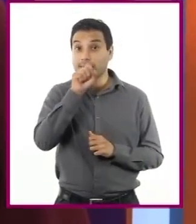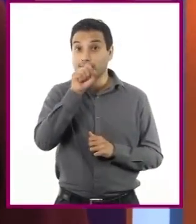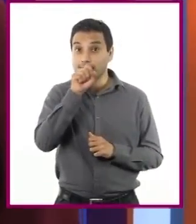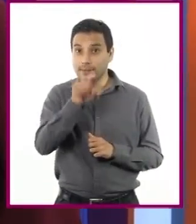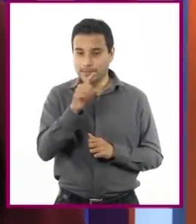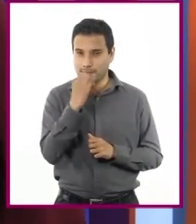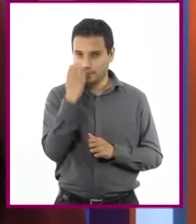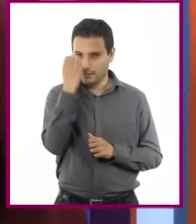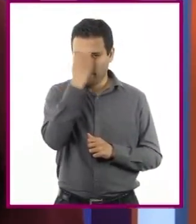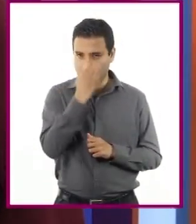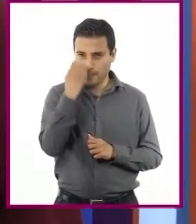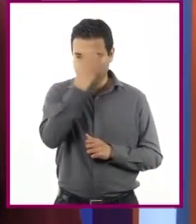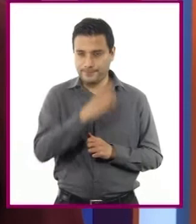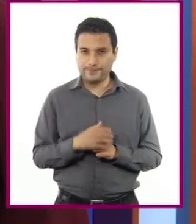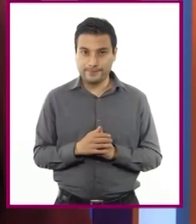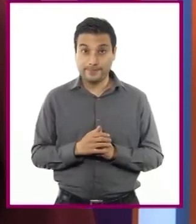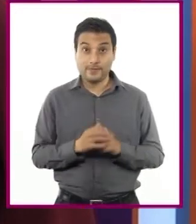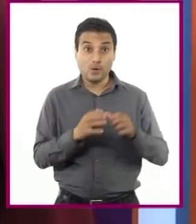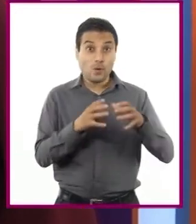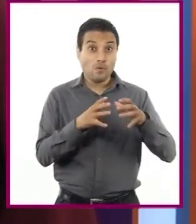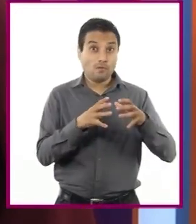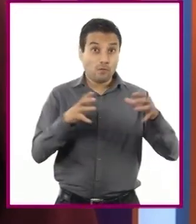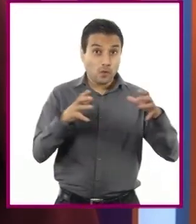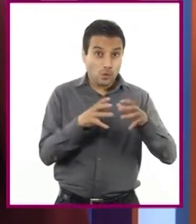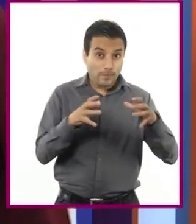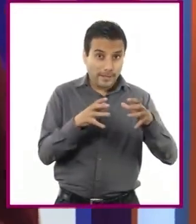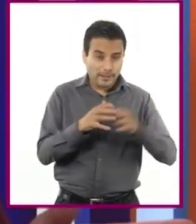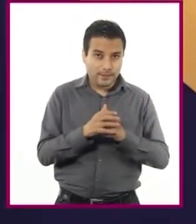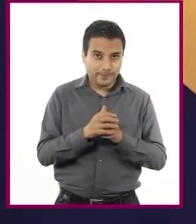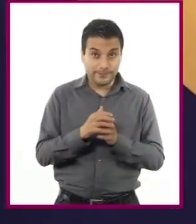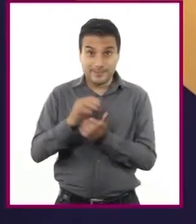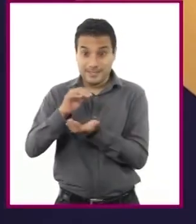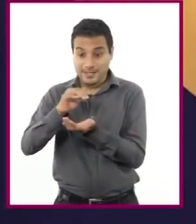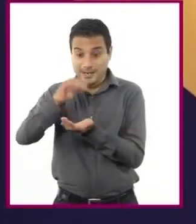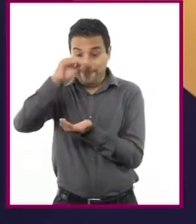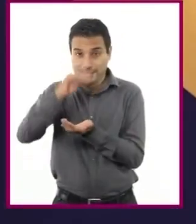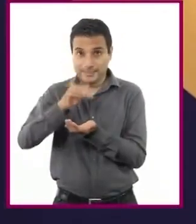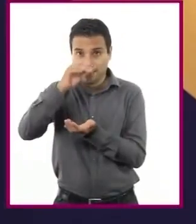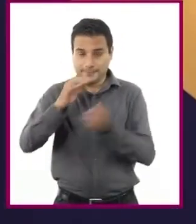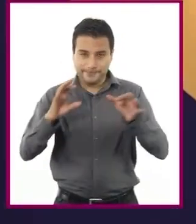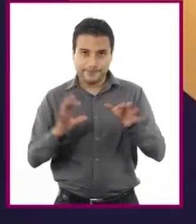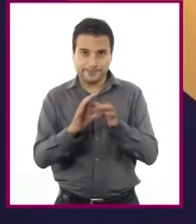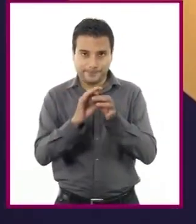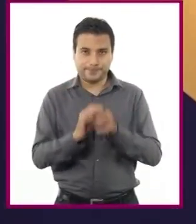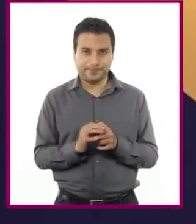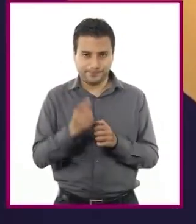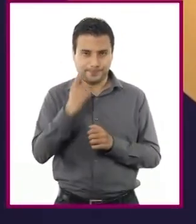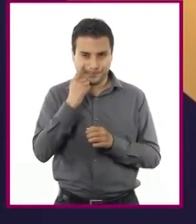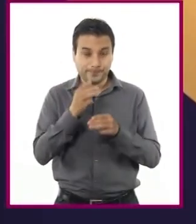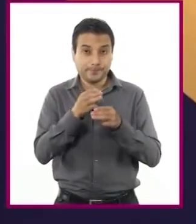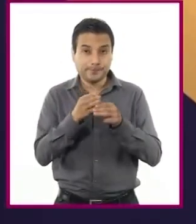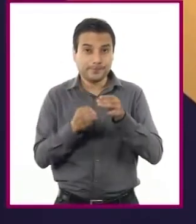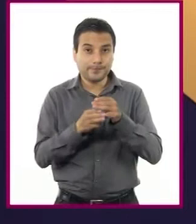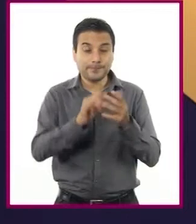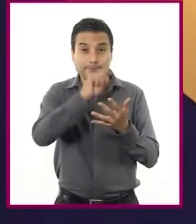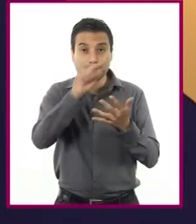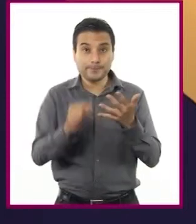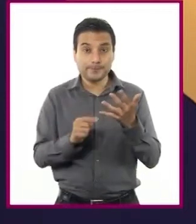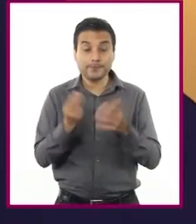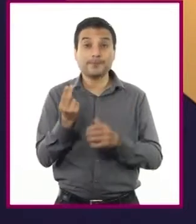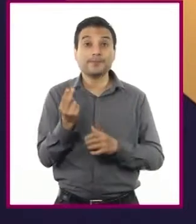la relación entre el volumen y la capacidad. Los materiales que vamos a utilizar en esta sesión